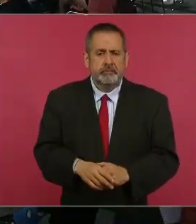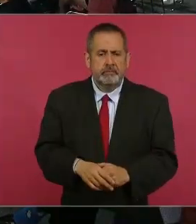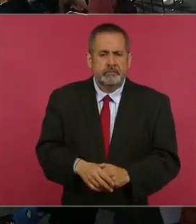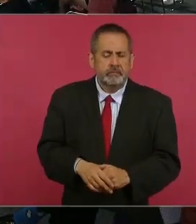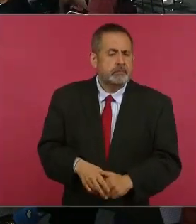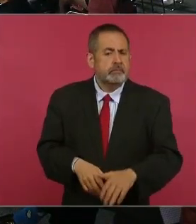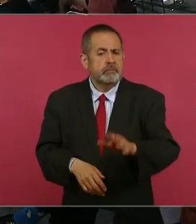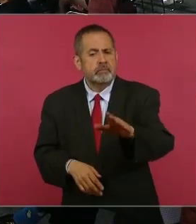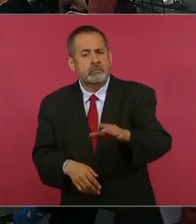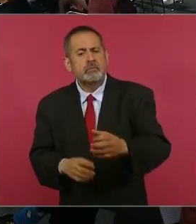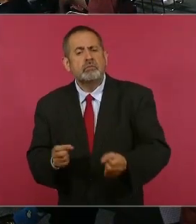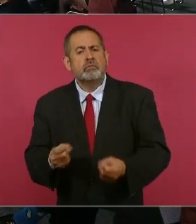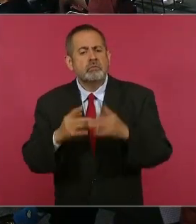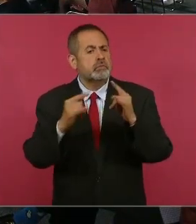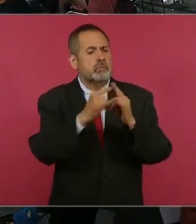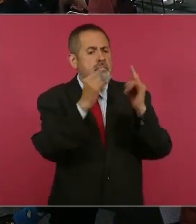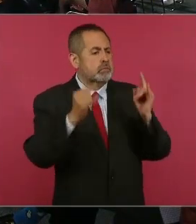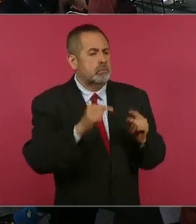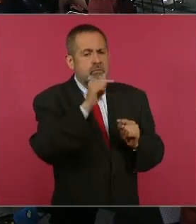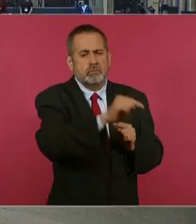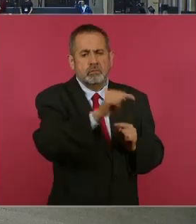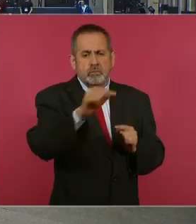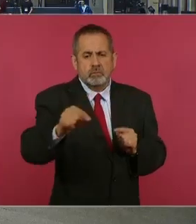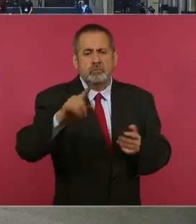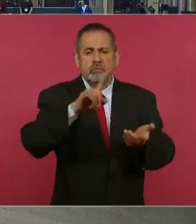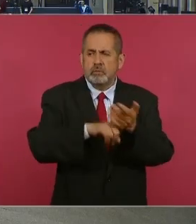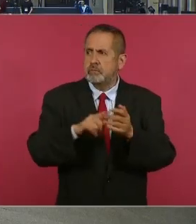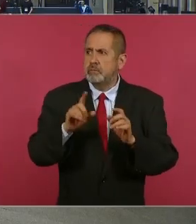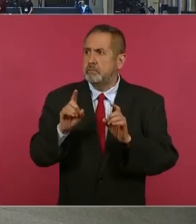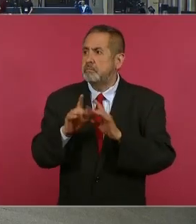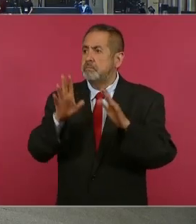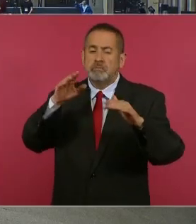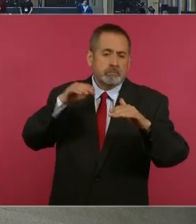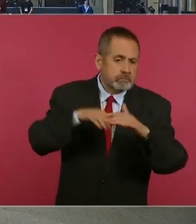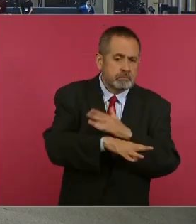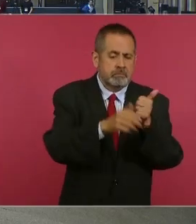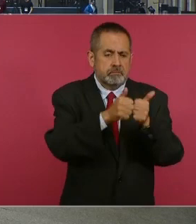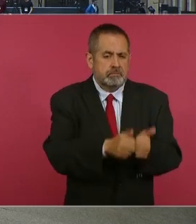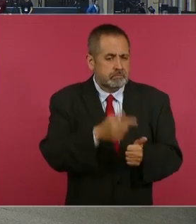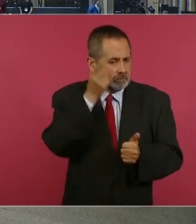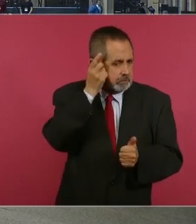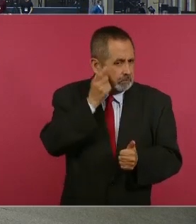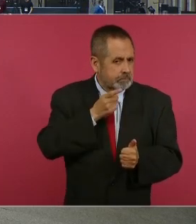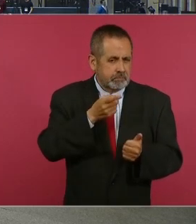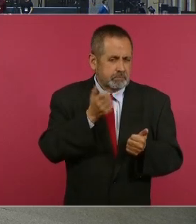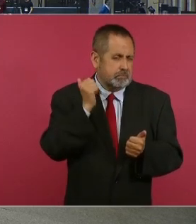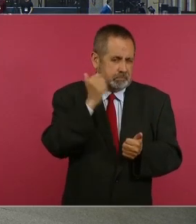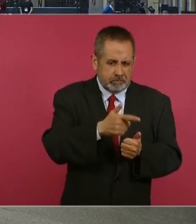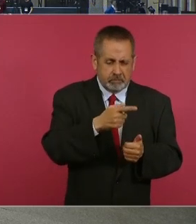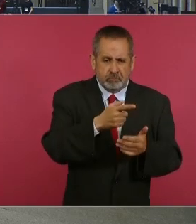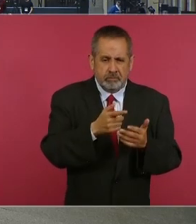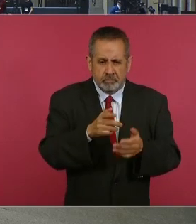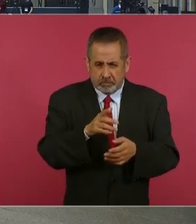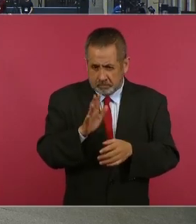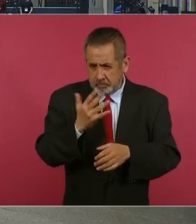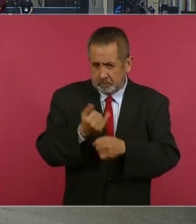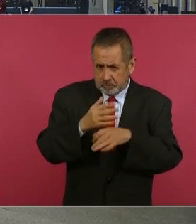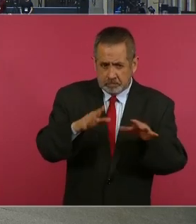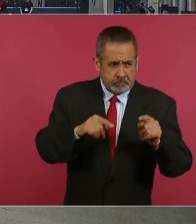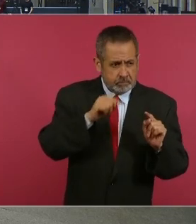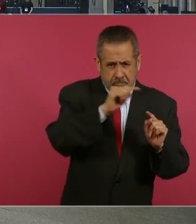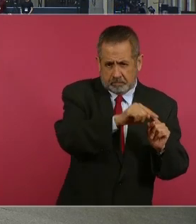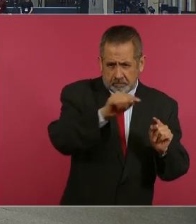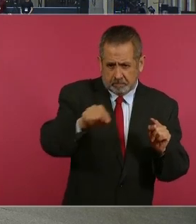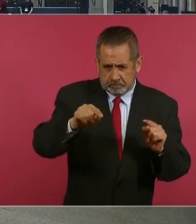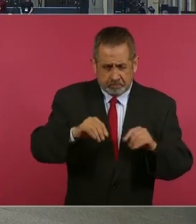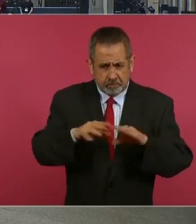¿Cuántos refugios o albergues se tienen instalados ya? ¿Hay como información de los puntos justamente, sí,